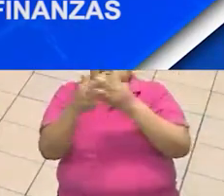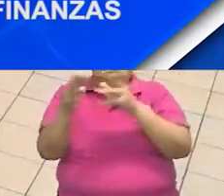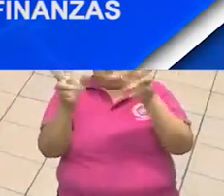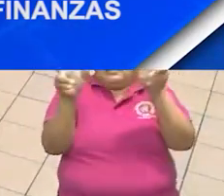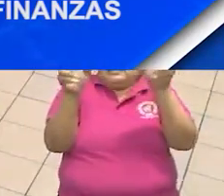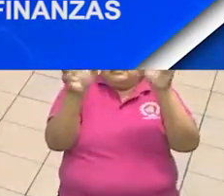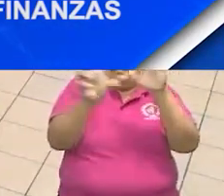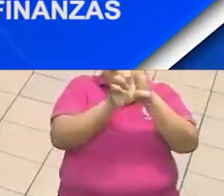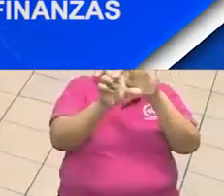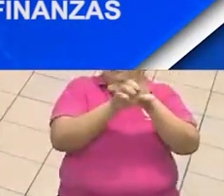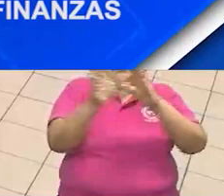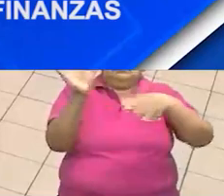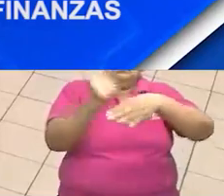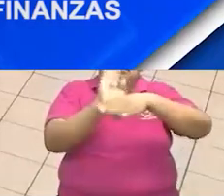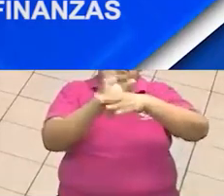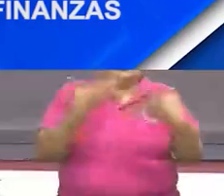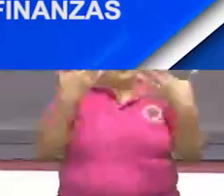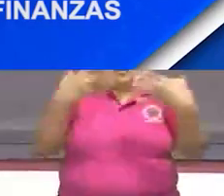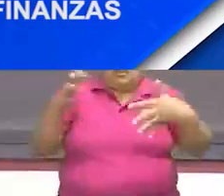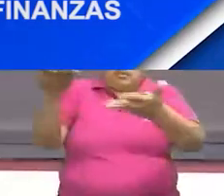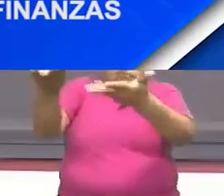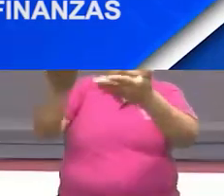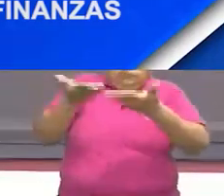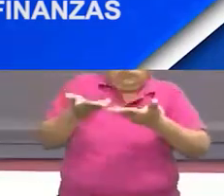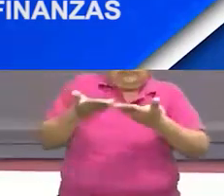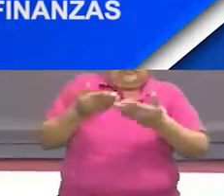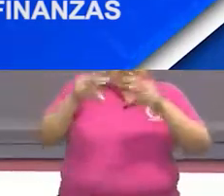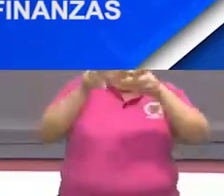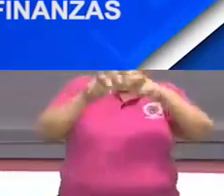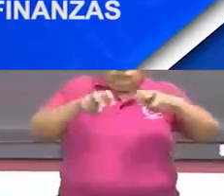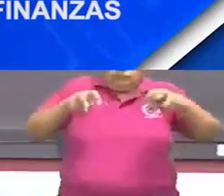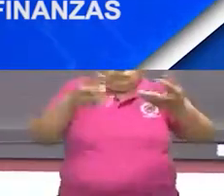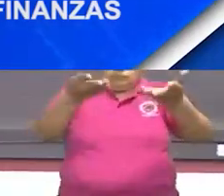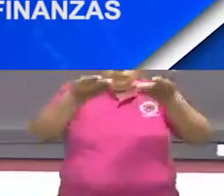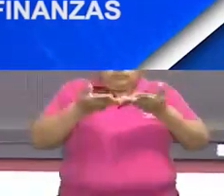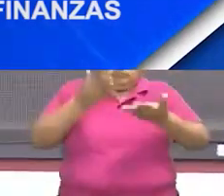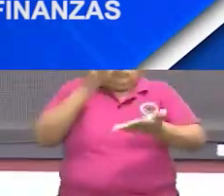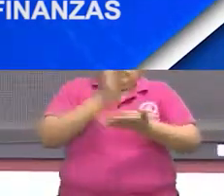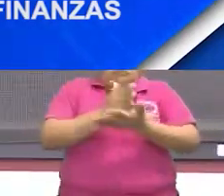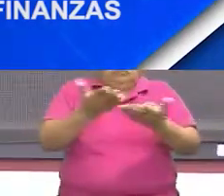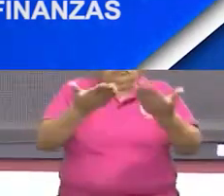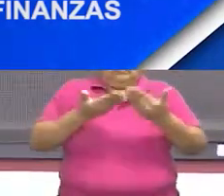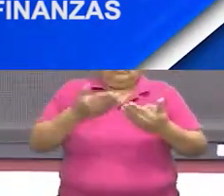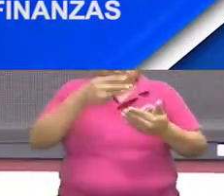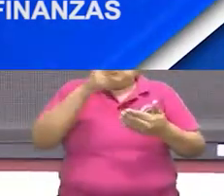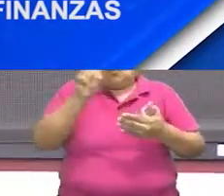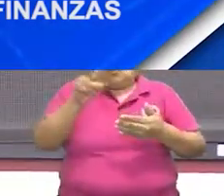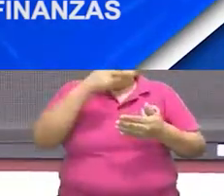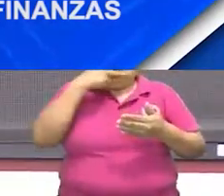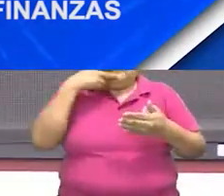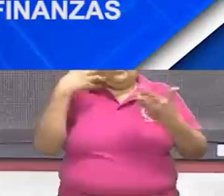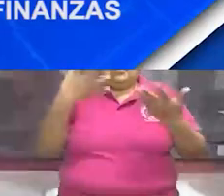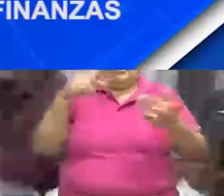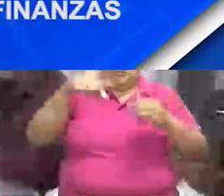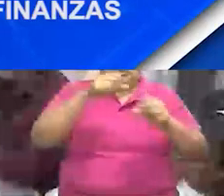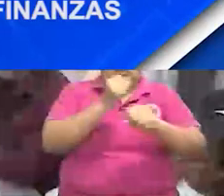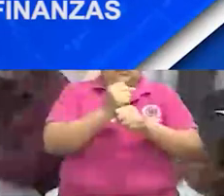la materia de banca y finanzas del país. En el proceso de revisión y compilación se analizaron